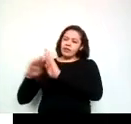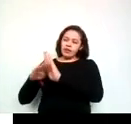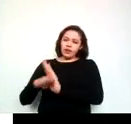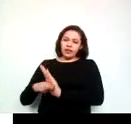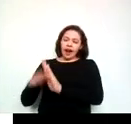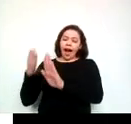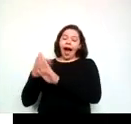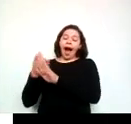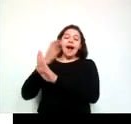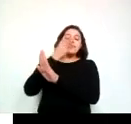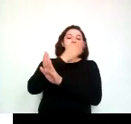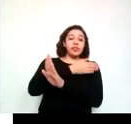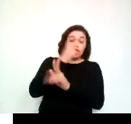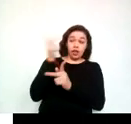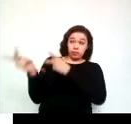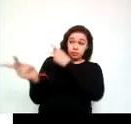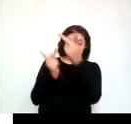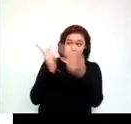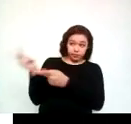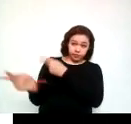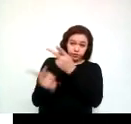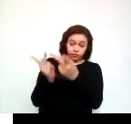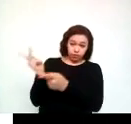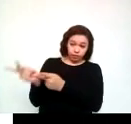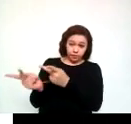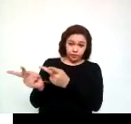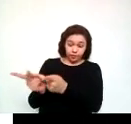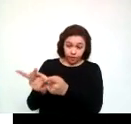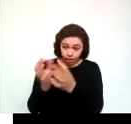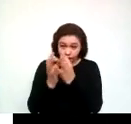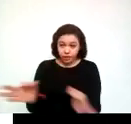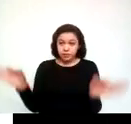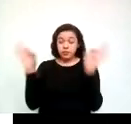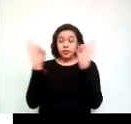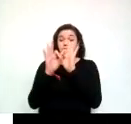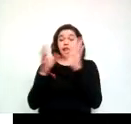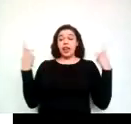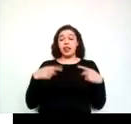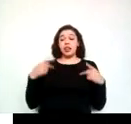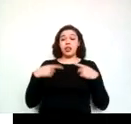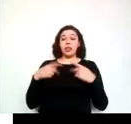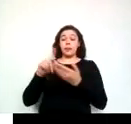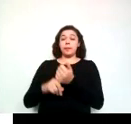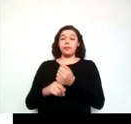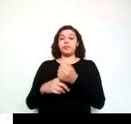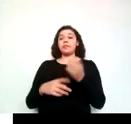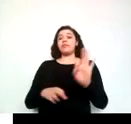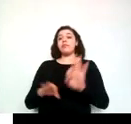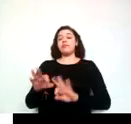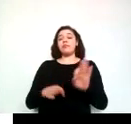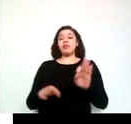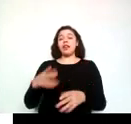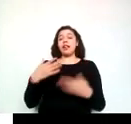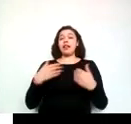aplicación de los cuestionarios, es muy relevante que los colaboradores entiendan estas generalidades de la